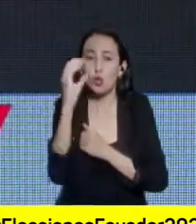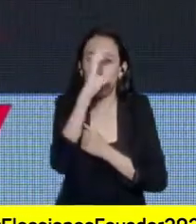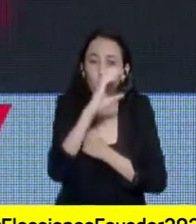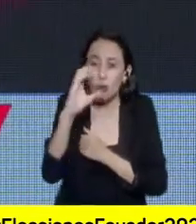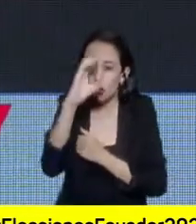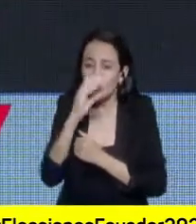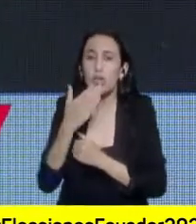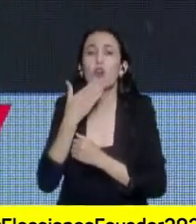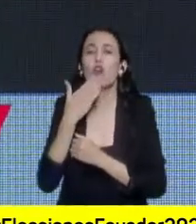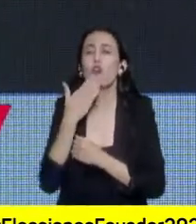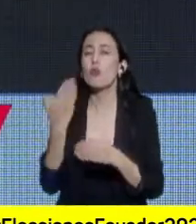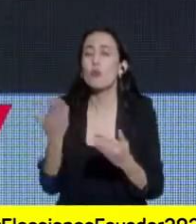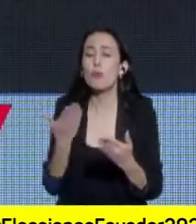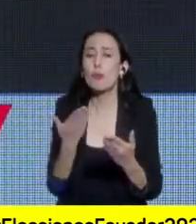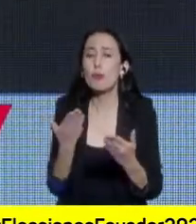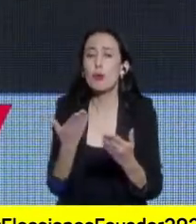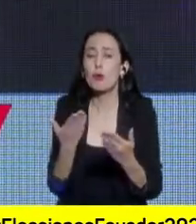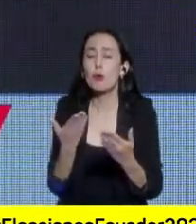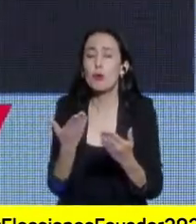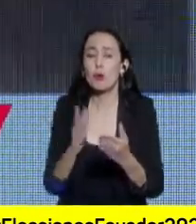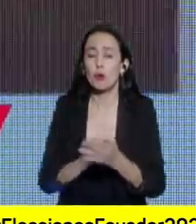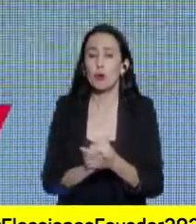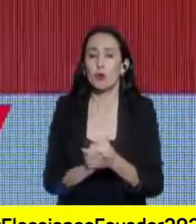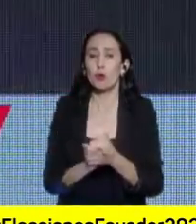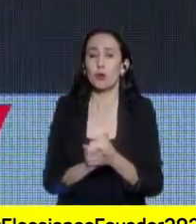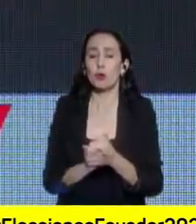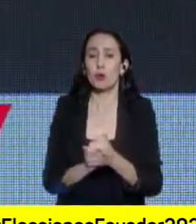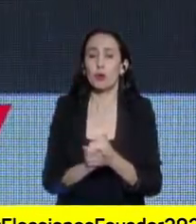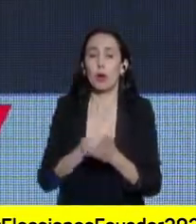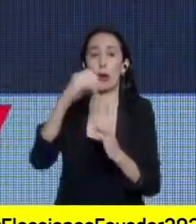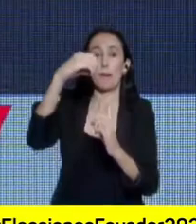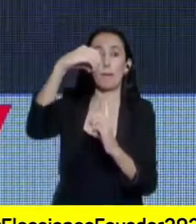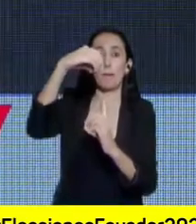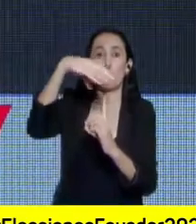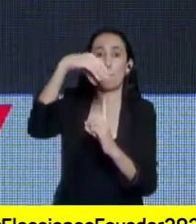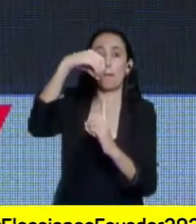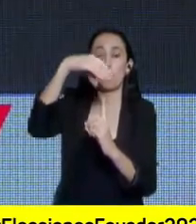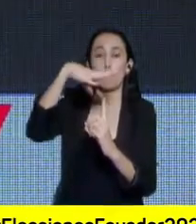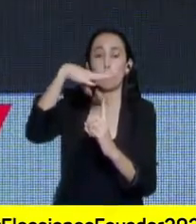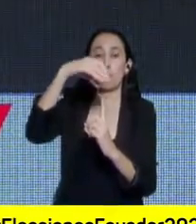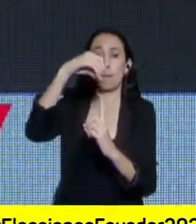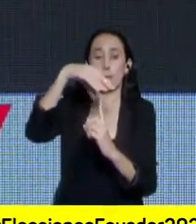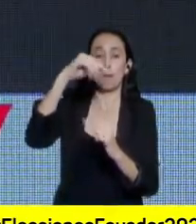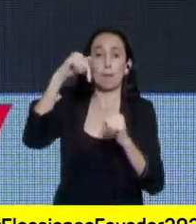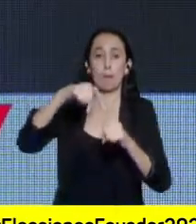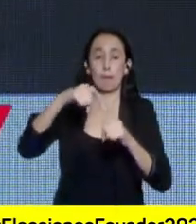podrán acceder vía transmisión a través de las